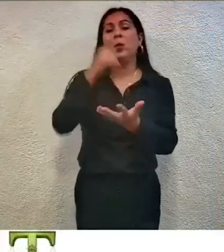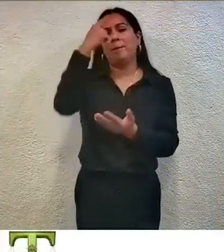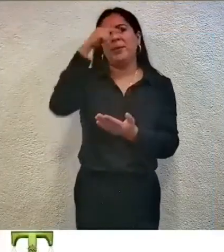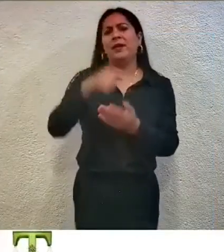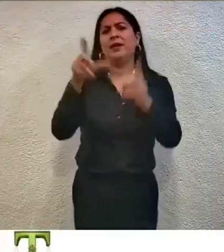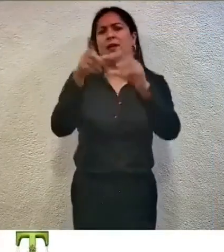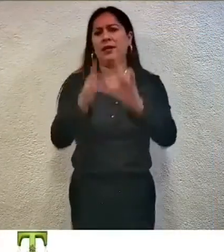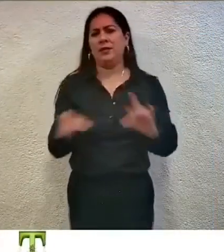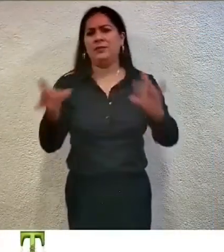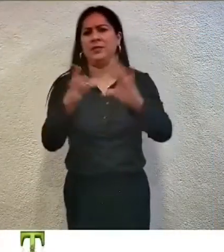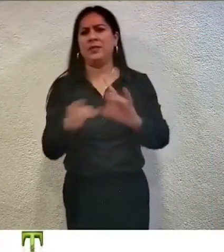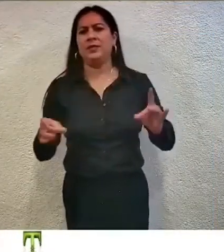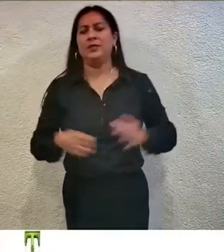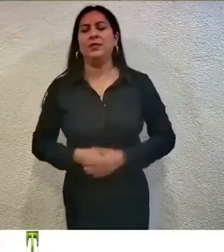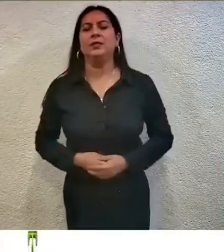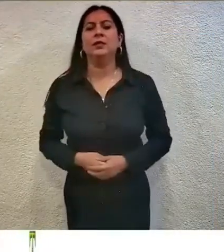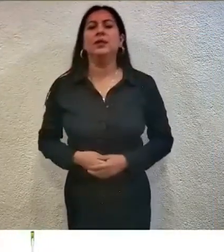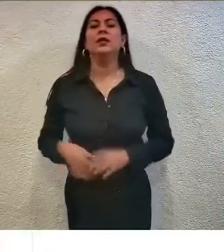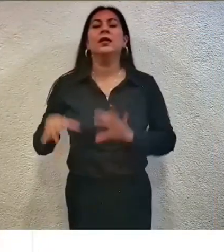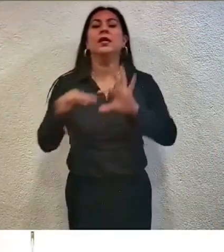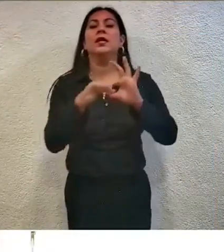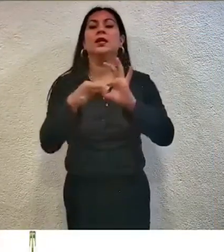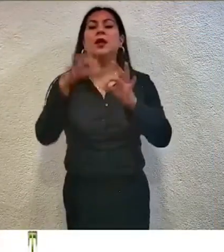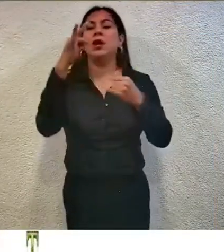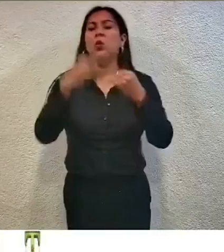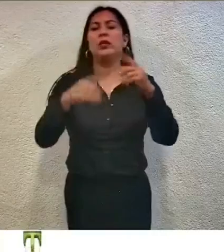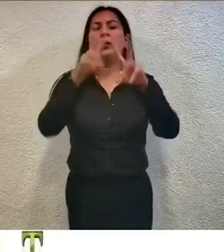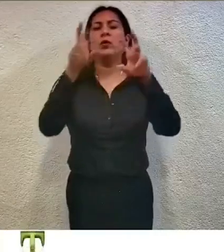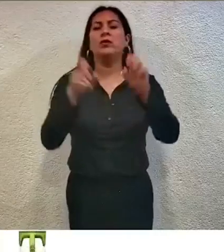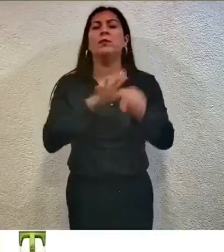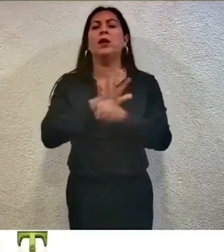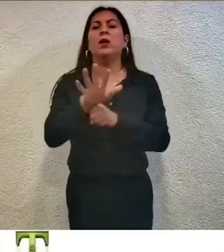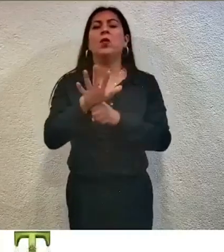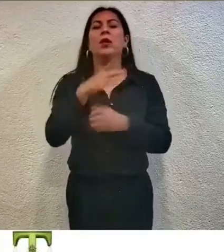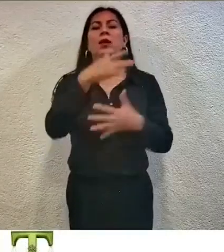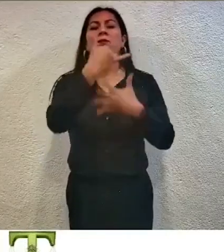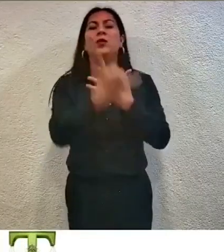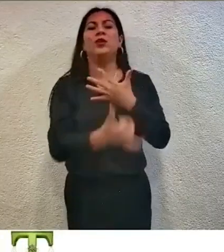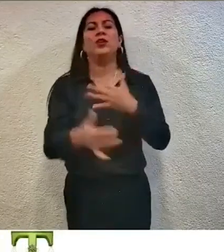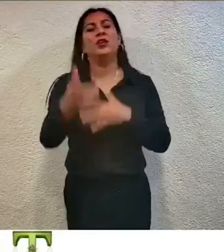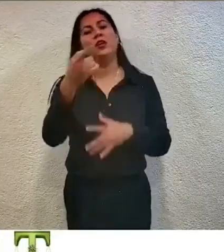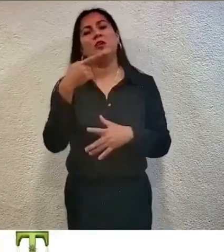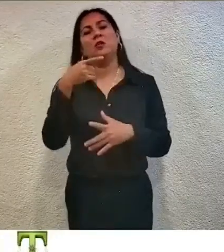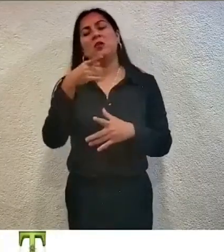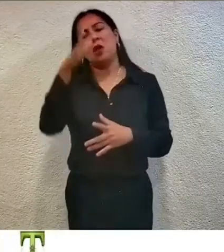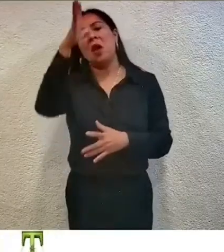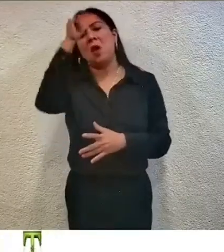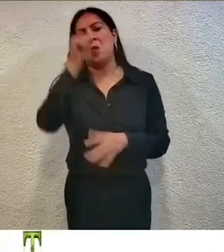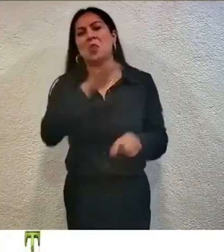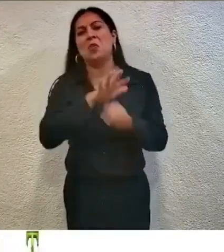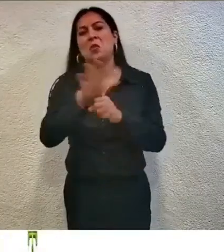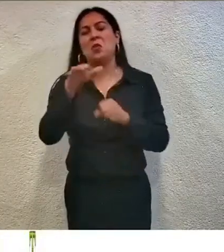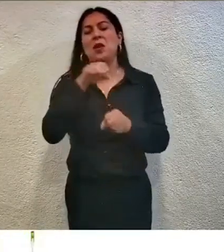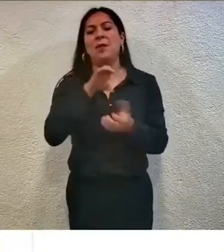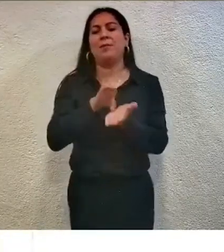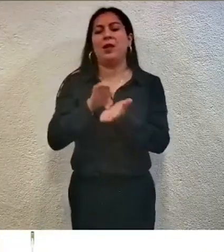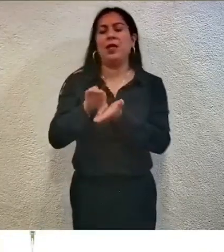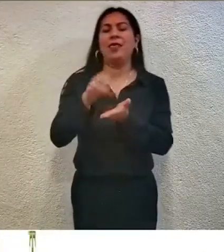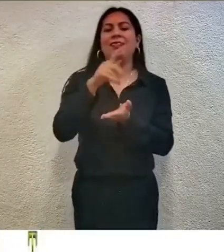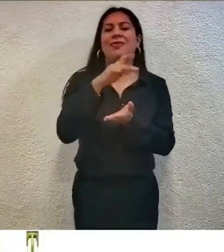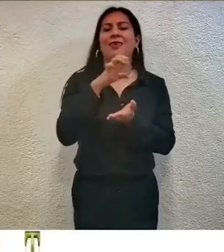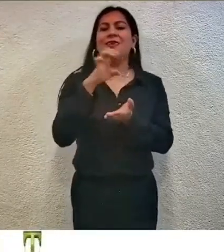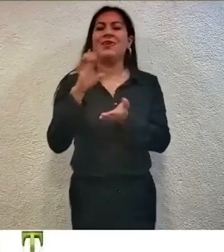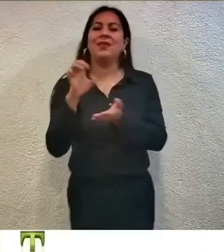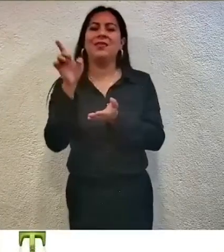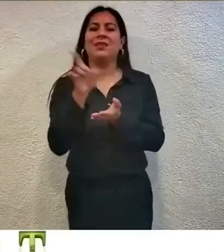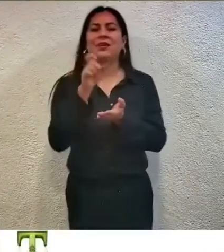General de Acuerdos su apoyo para dar la cuenta. En relación al último asunto consistente en el proyecto de laudo convenio